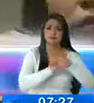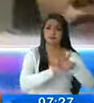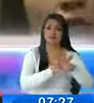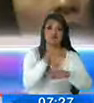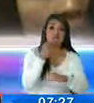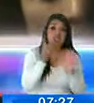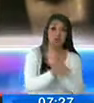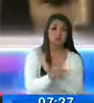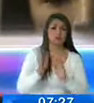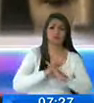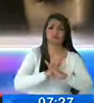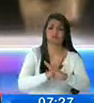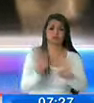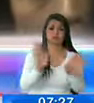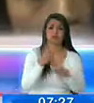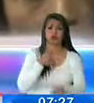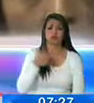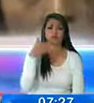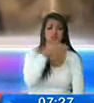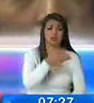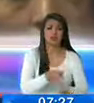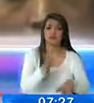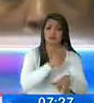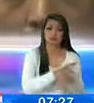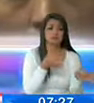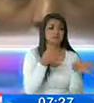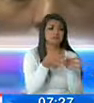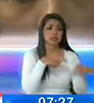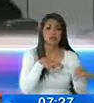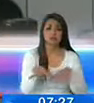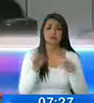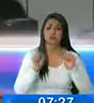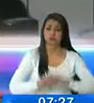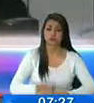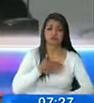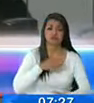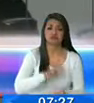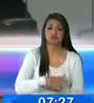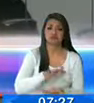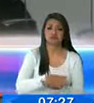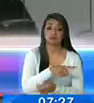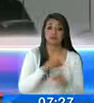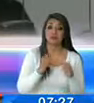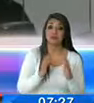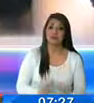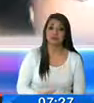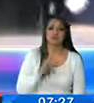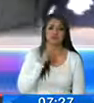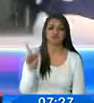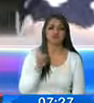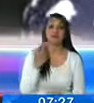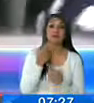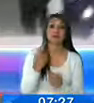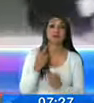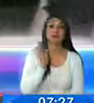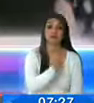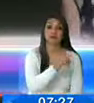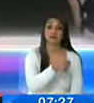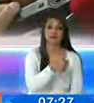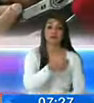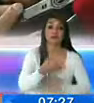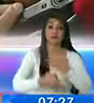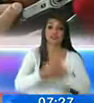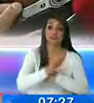denuncia y ha dicho estar dispuesta a acudir a la asamblea para rendir cuentas. Cristina Reyes dice que Moreno debe responder únicamente a la